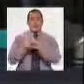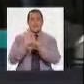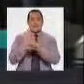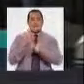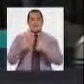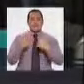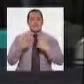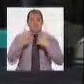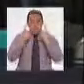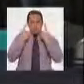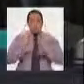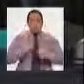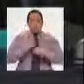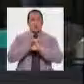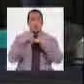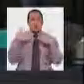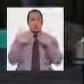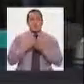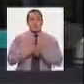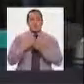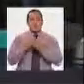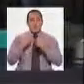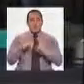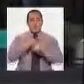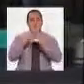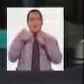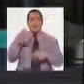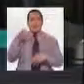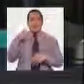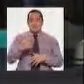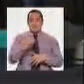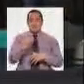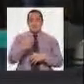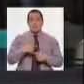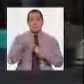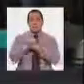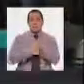tuvo un objetivo que es y será el de